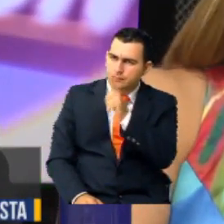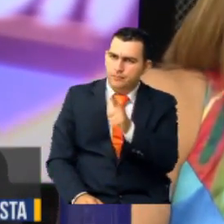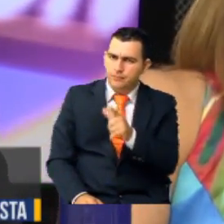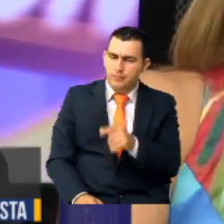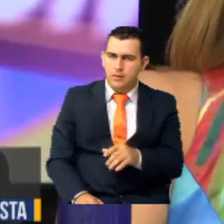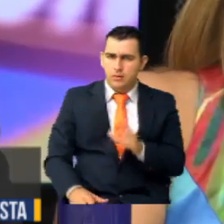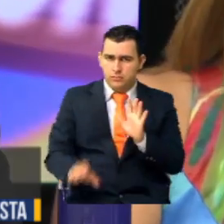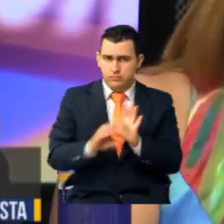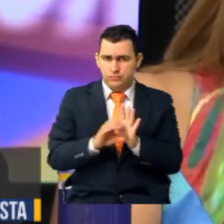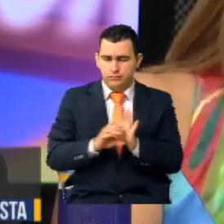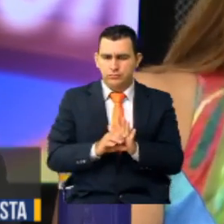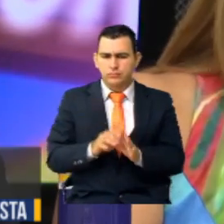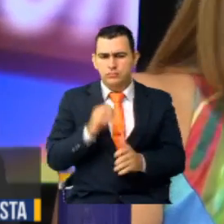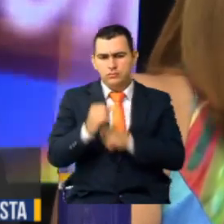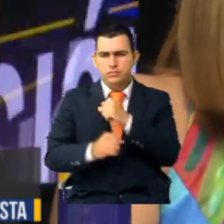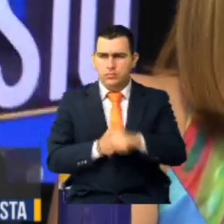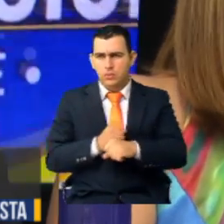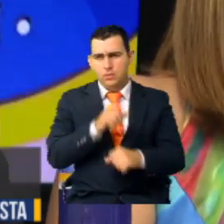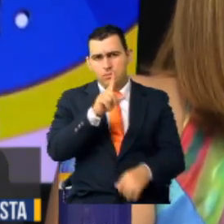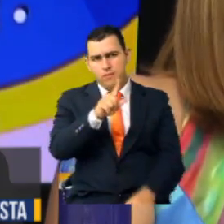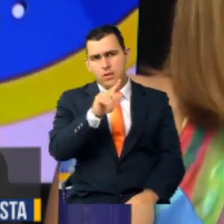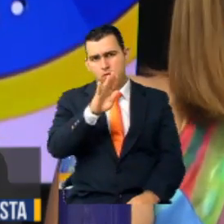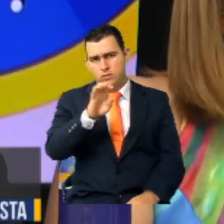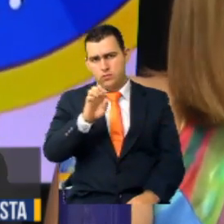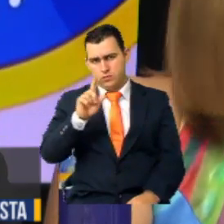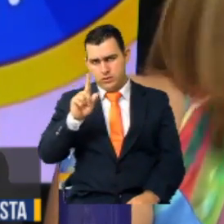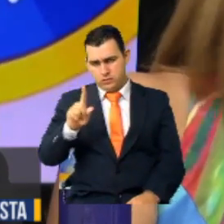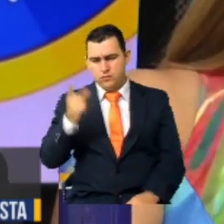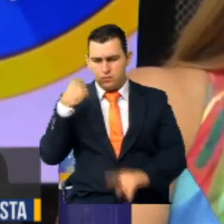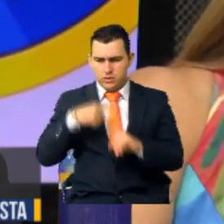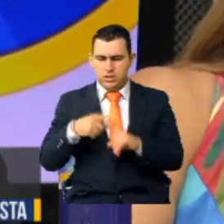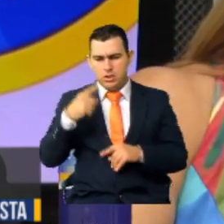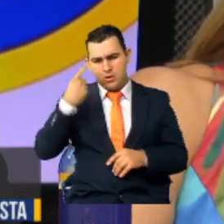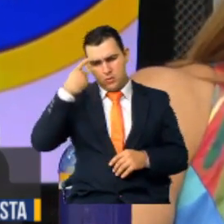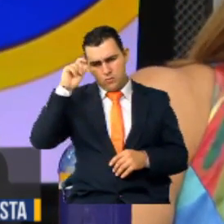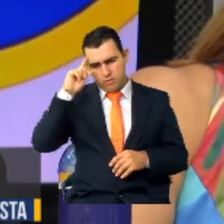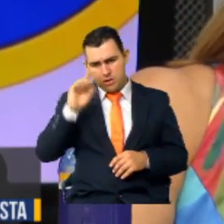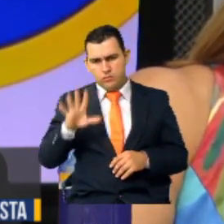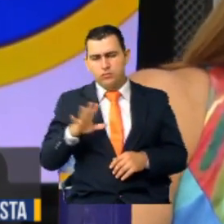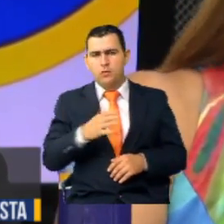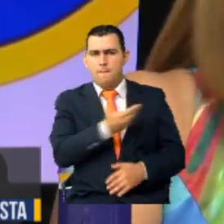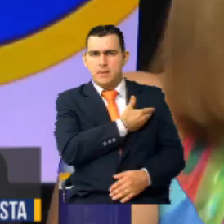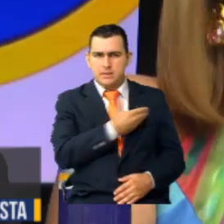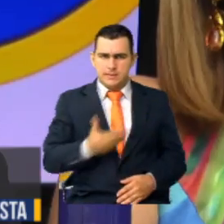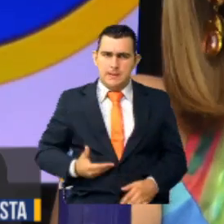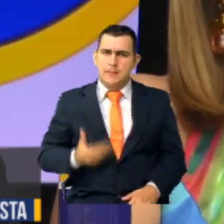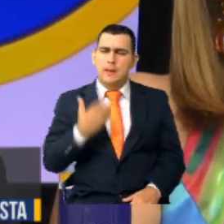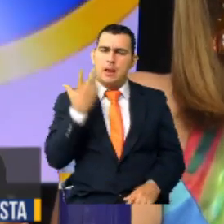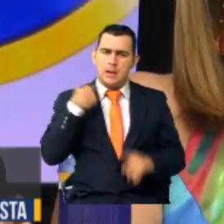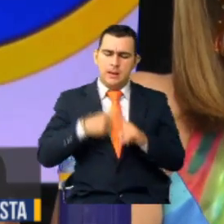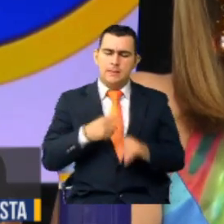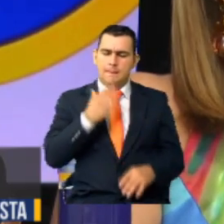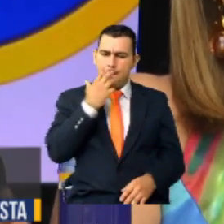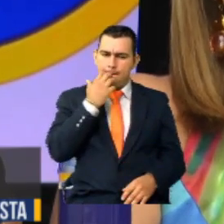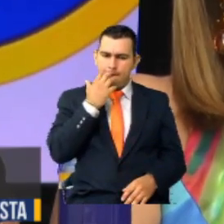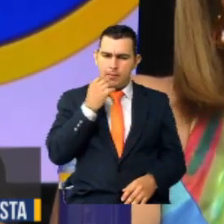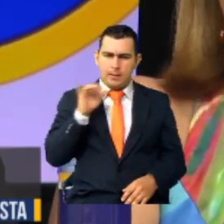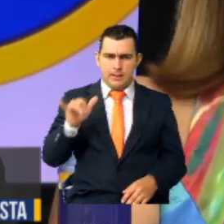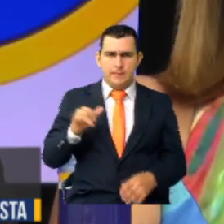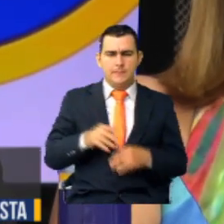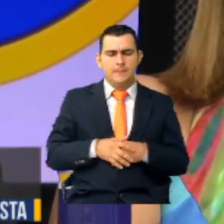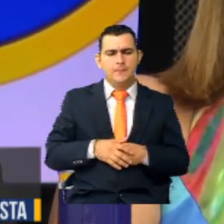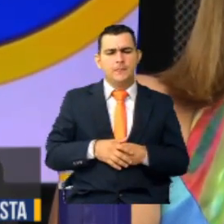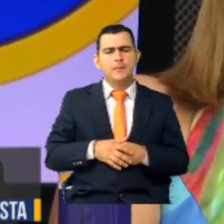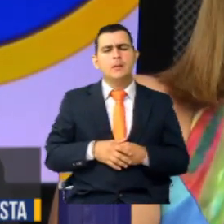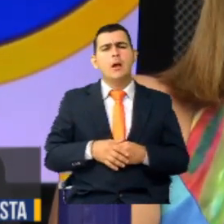91 creó el situado fiscal, que fue modificado después en el gobierno del presidente Pastrana por la crisis que se presentó, y hay unos cambios